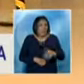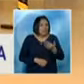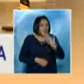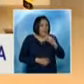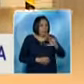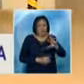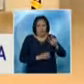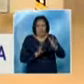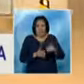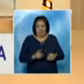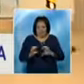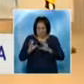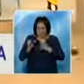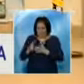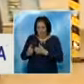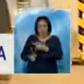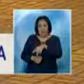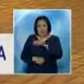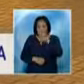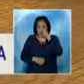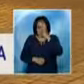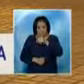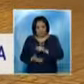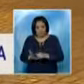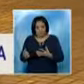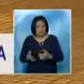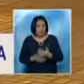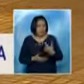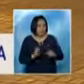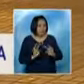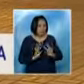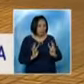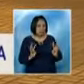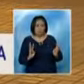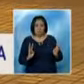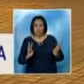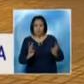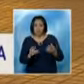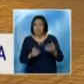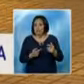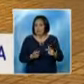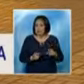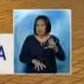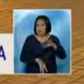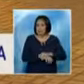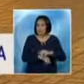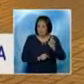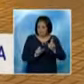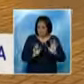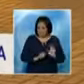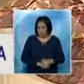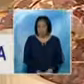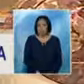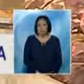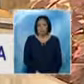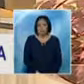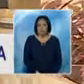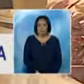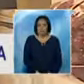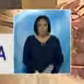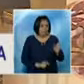delincuentes, el escuadrón de emergencia de la policía ejecutó el plan cerco para tratar de capturar a algún implicado.